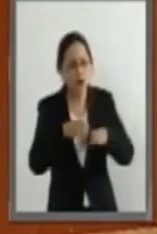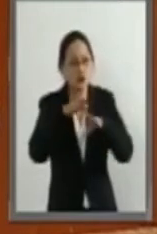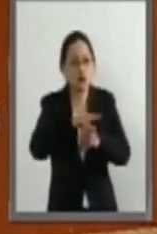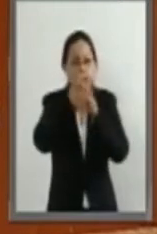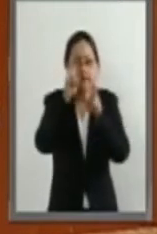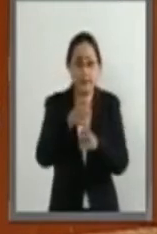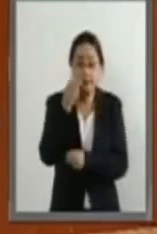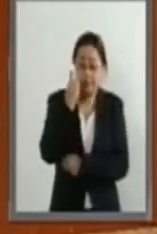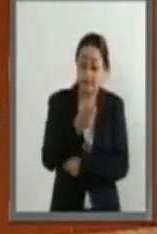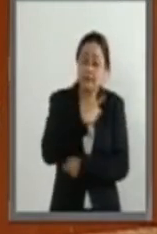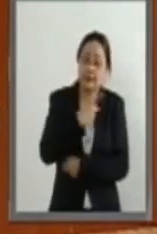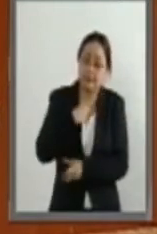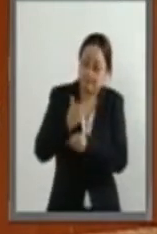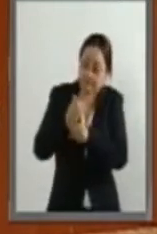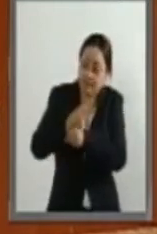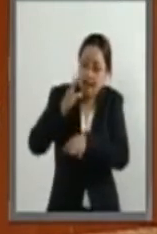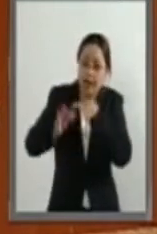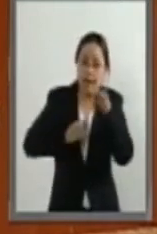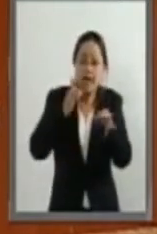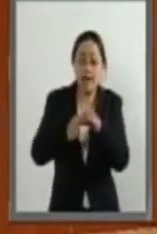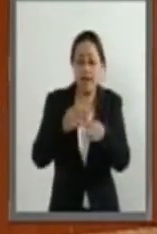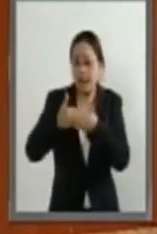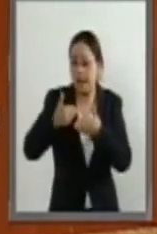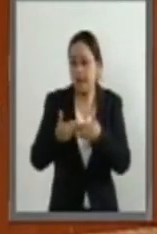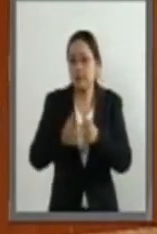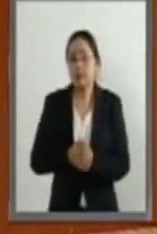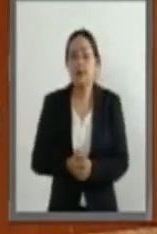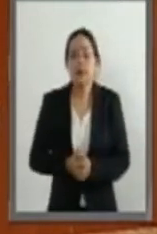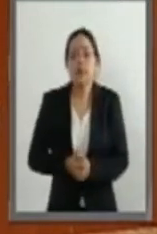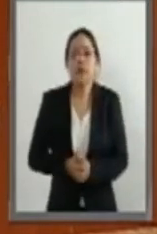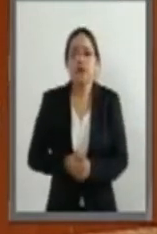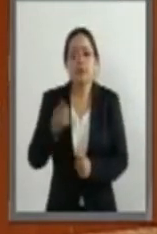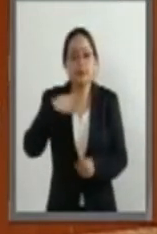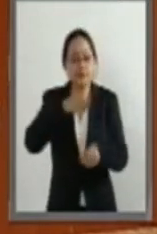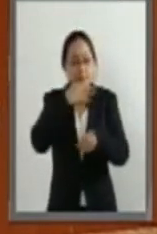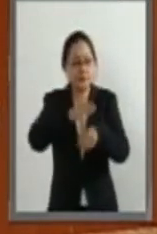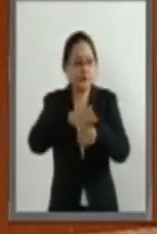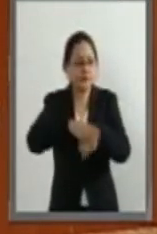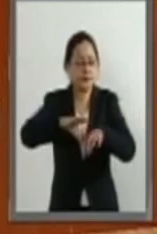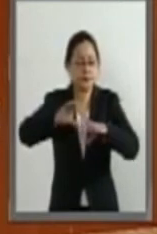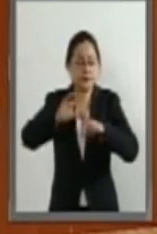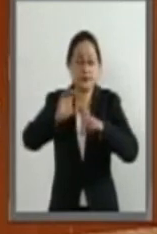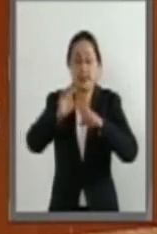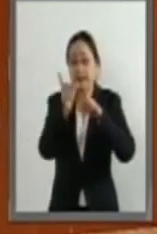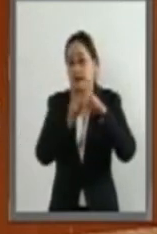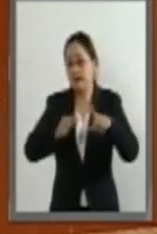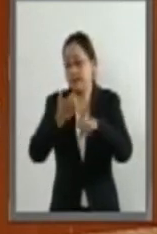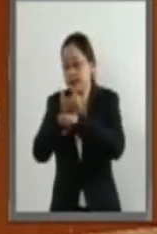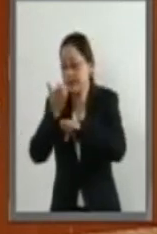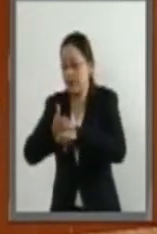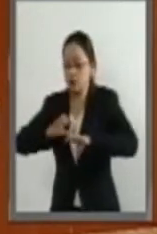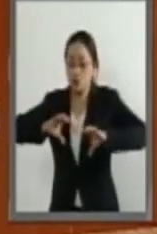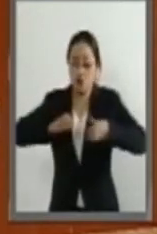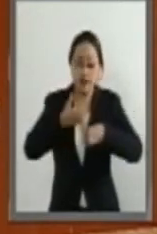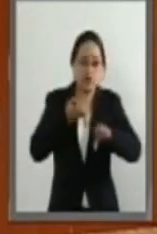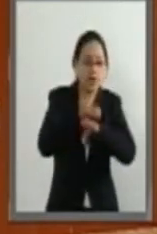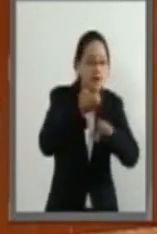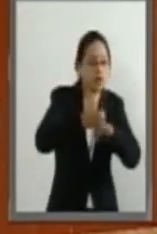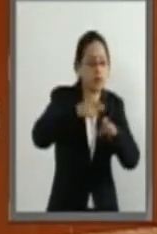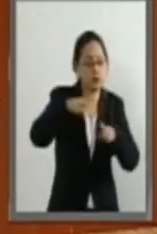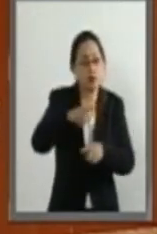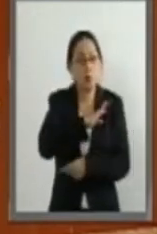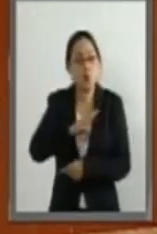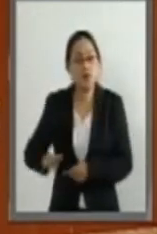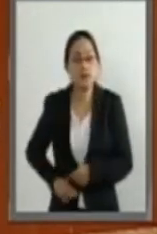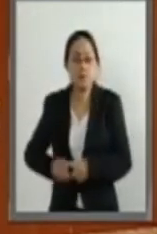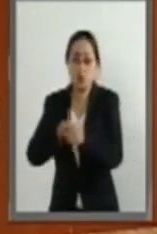materia legislativa, para hacer los llamados a los estados de la República, a los congresos locales, municipios